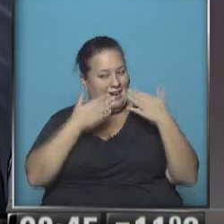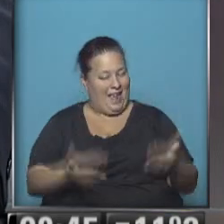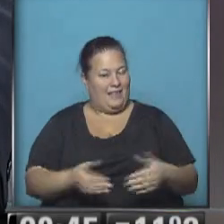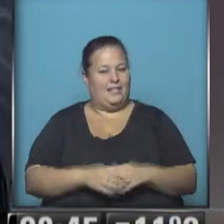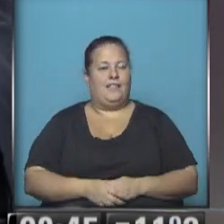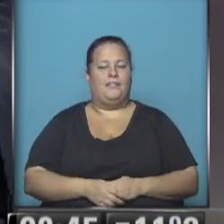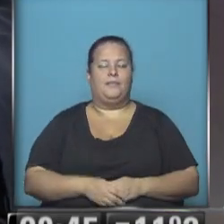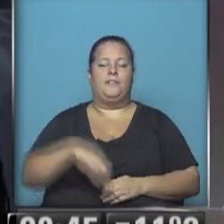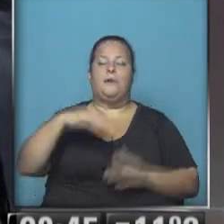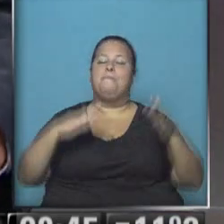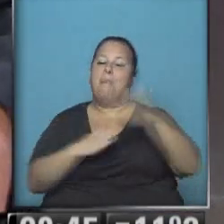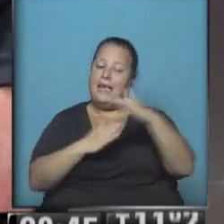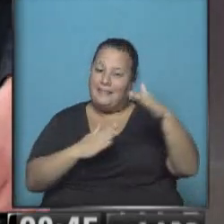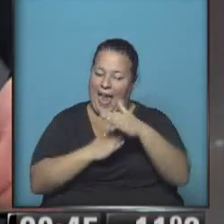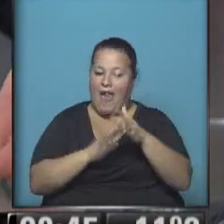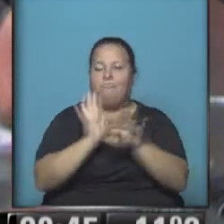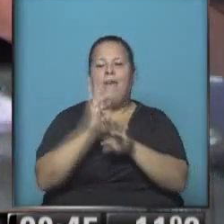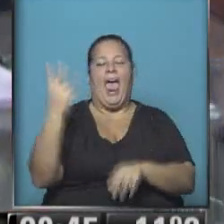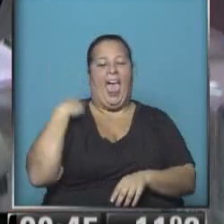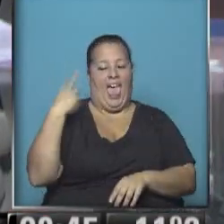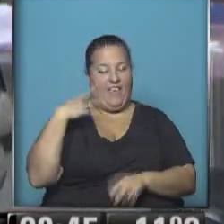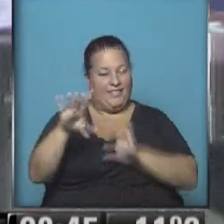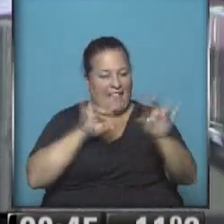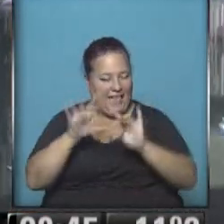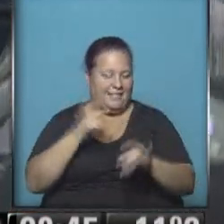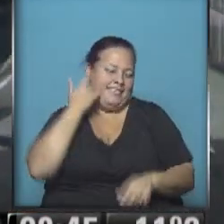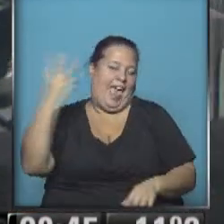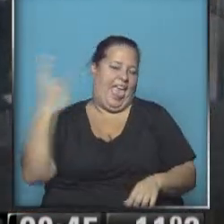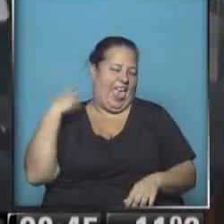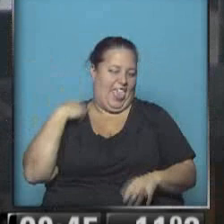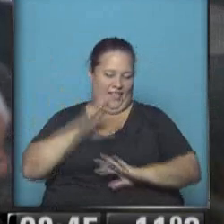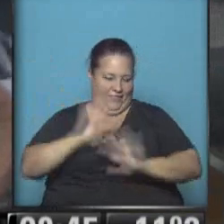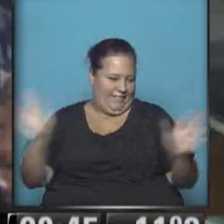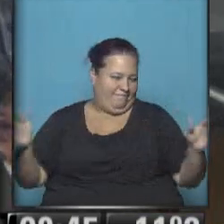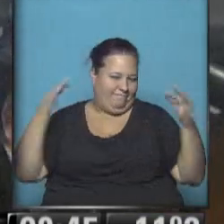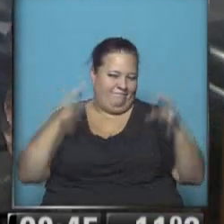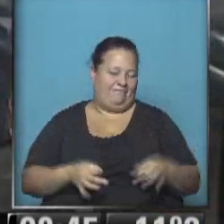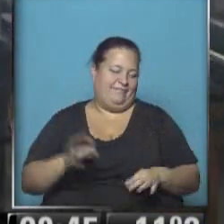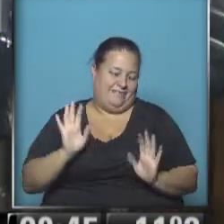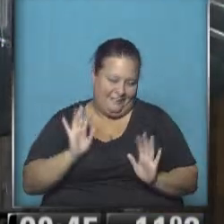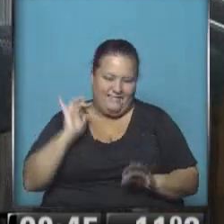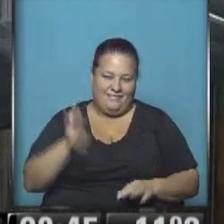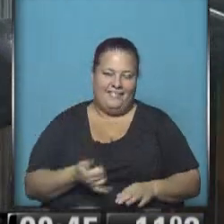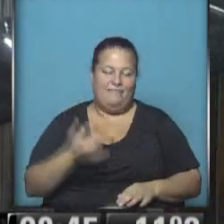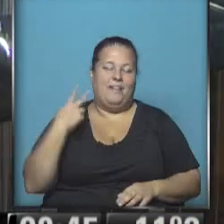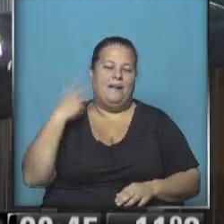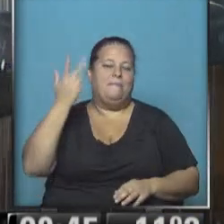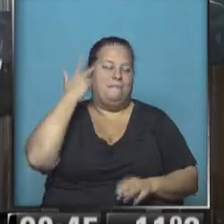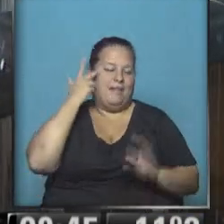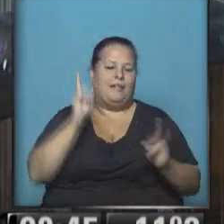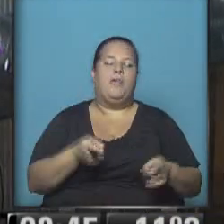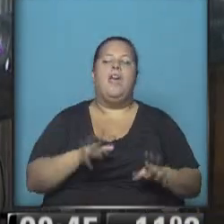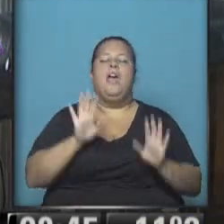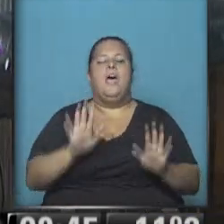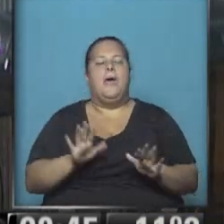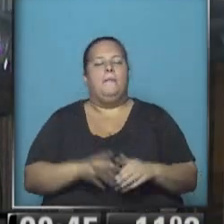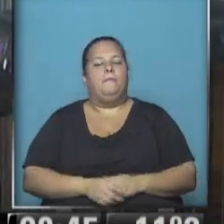eh macherano el gran jefecito que tiene la selección ya jefe no ya exactamente porque lo es Messi llamativamente